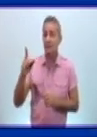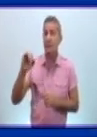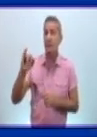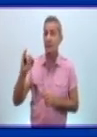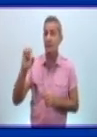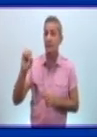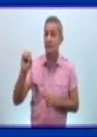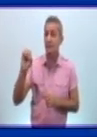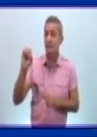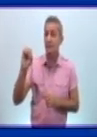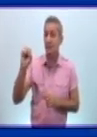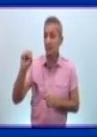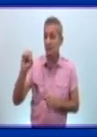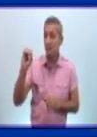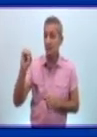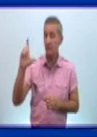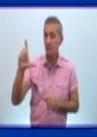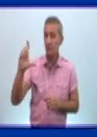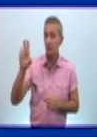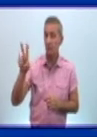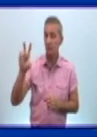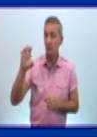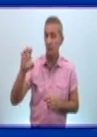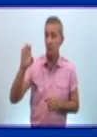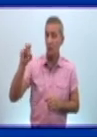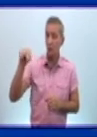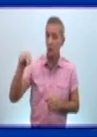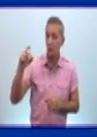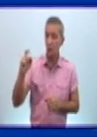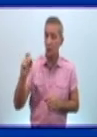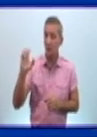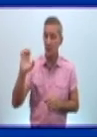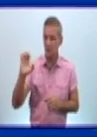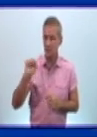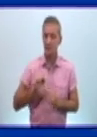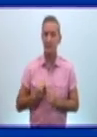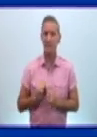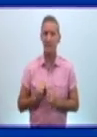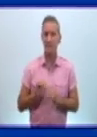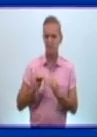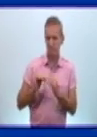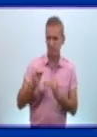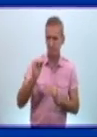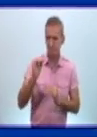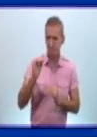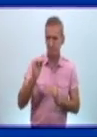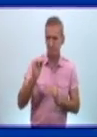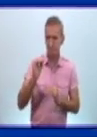disolución de 3 mililitros de agua y 5 mililitros de etanol.